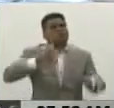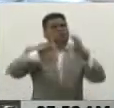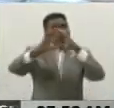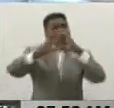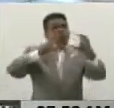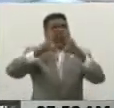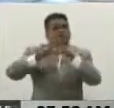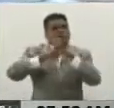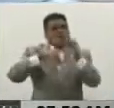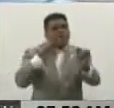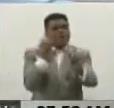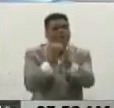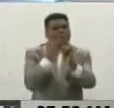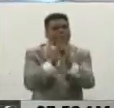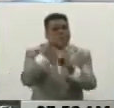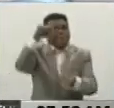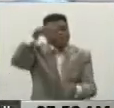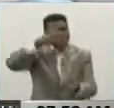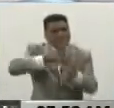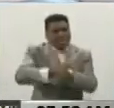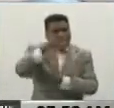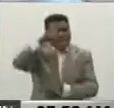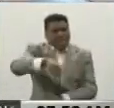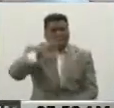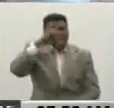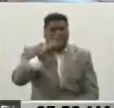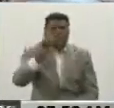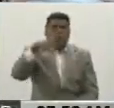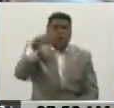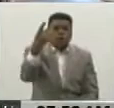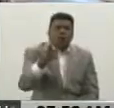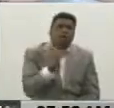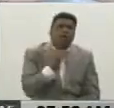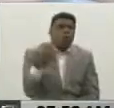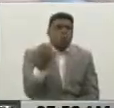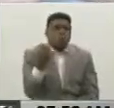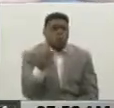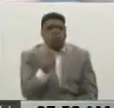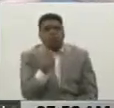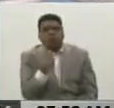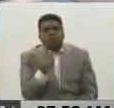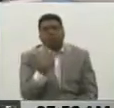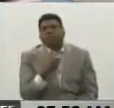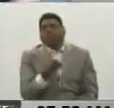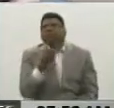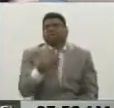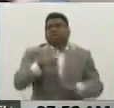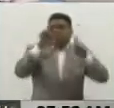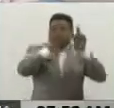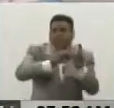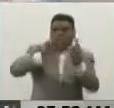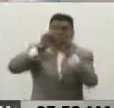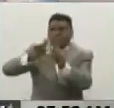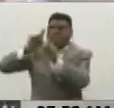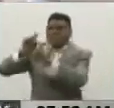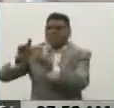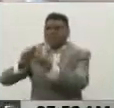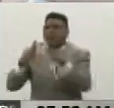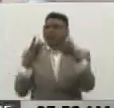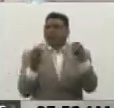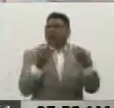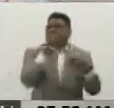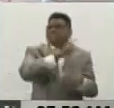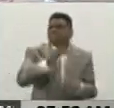y eso va a ocurrir en este preciso año. Y para el año que viene, ¿cómo se vislumbra? Porque si bien se va a capacitar esa gran cantidad de personas, que